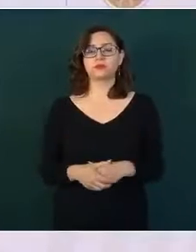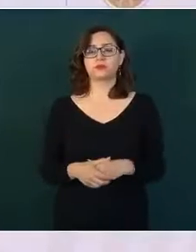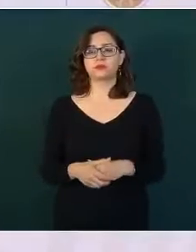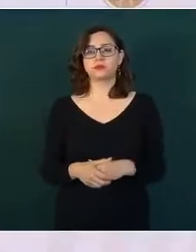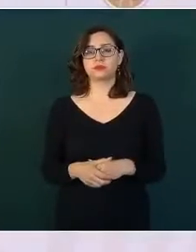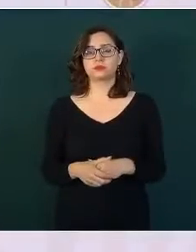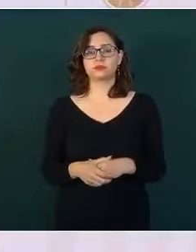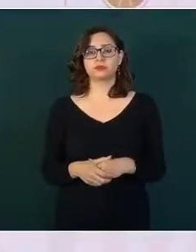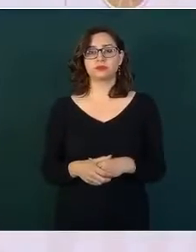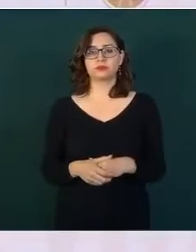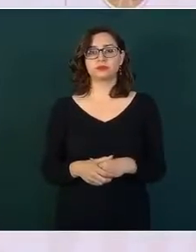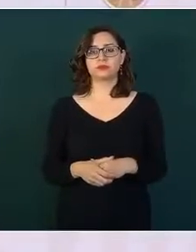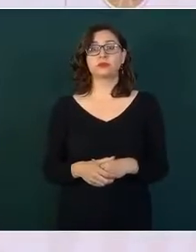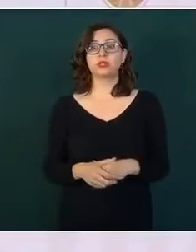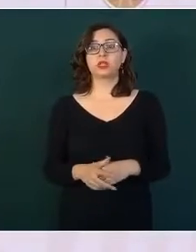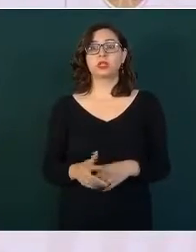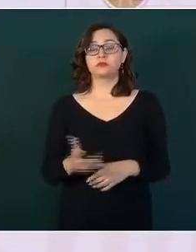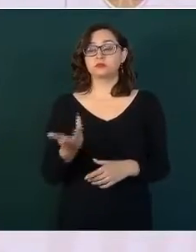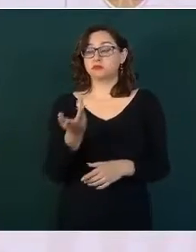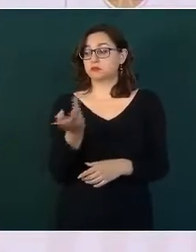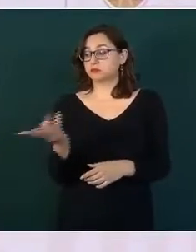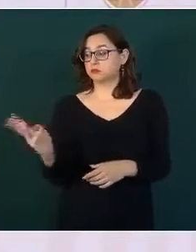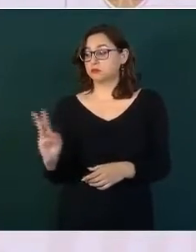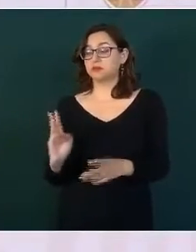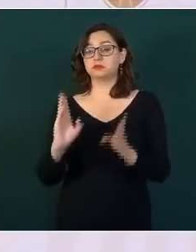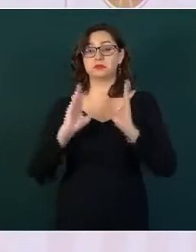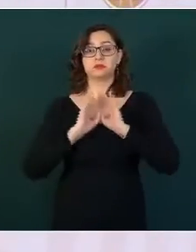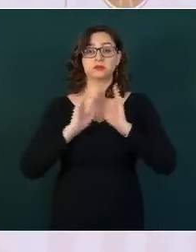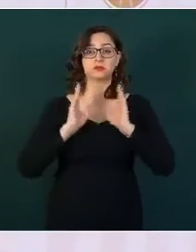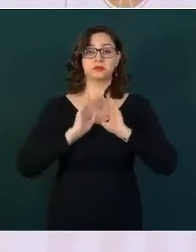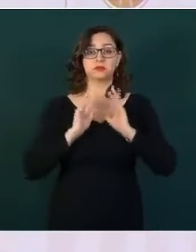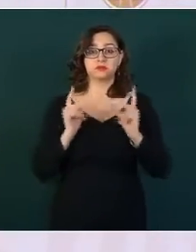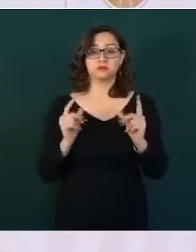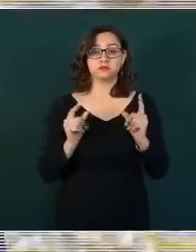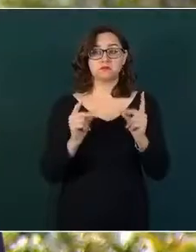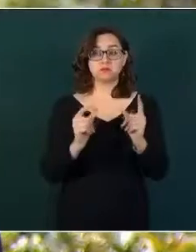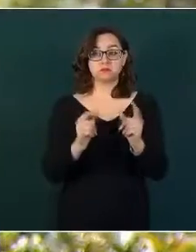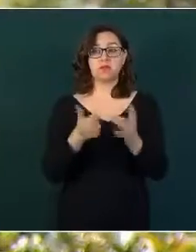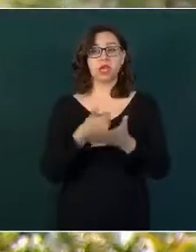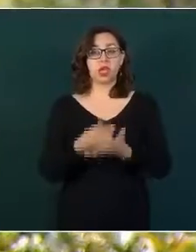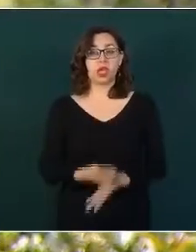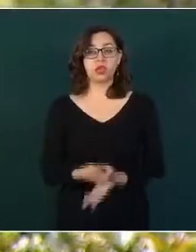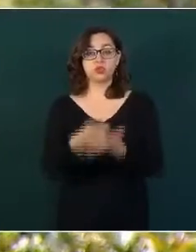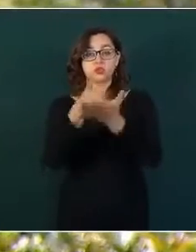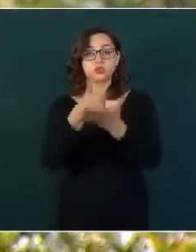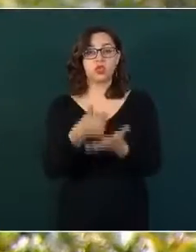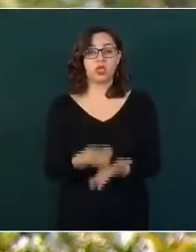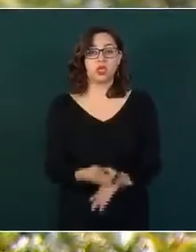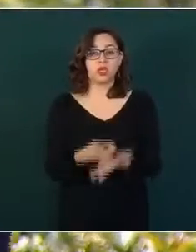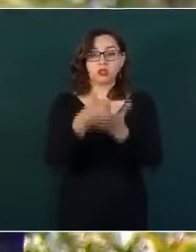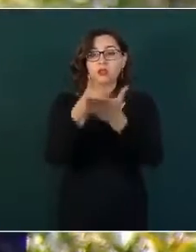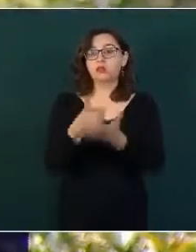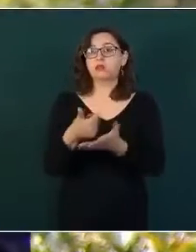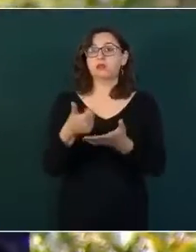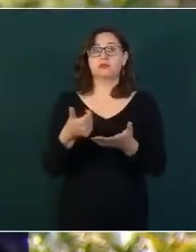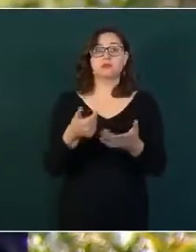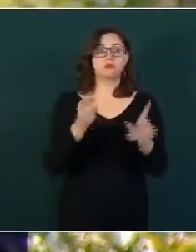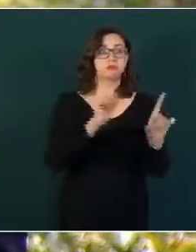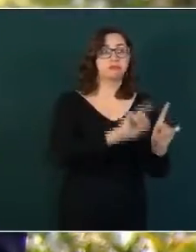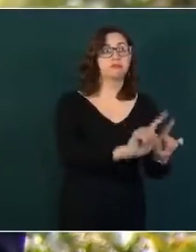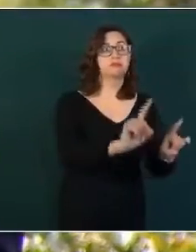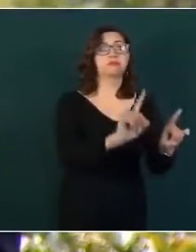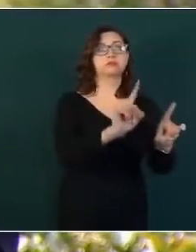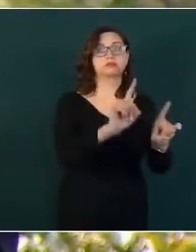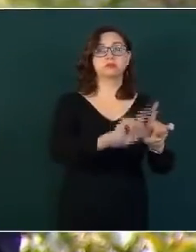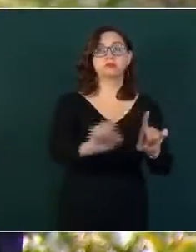Sin la ayuda de las Fuerzas Armadas no habríamos podido realizar